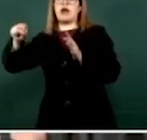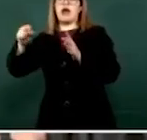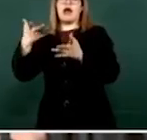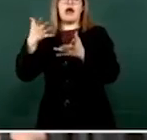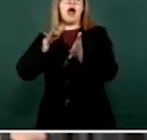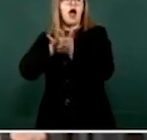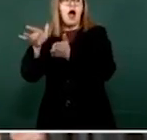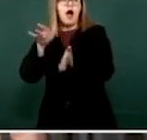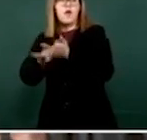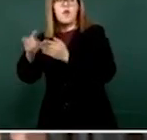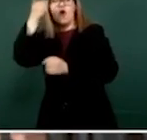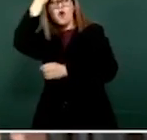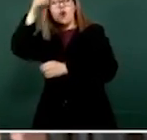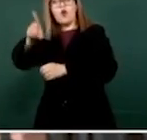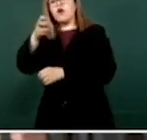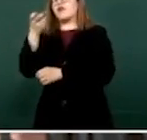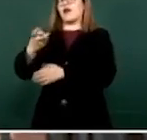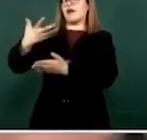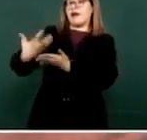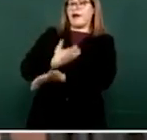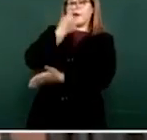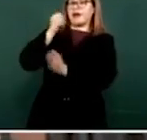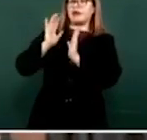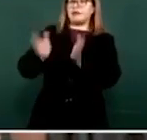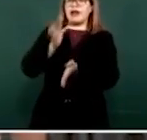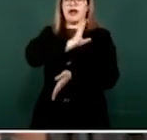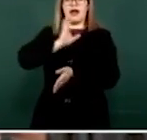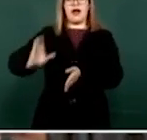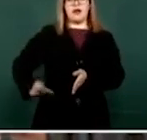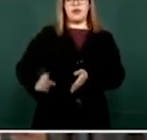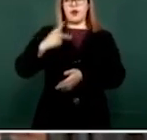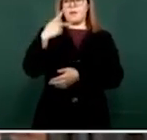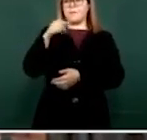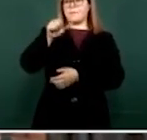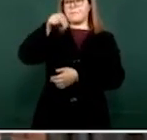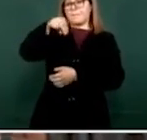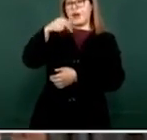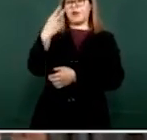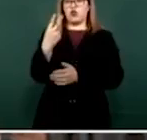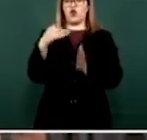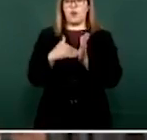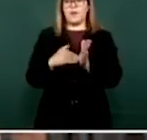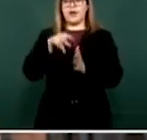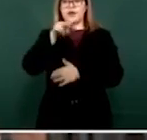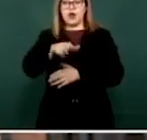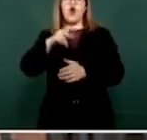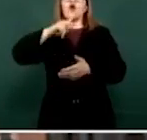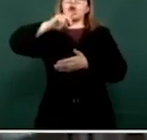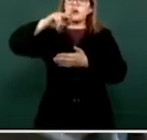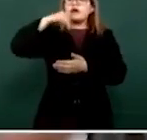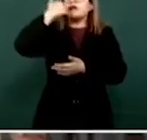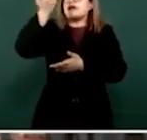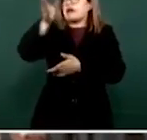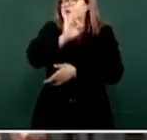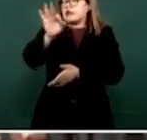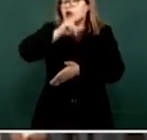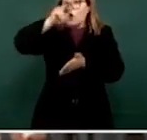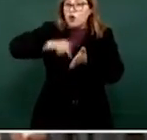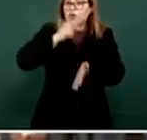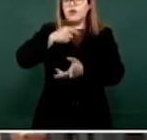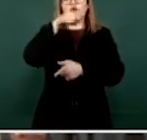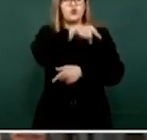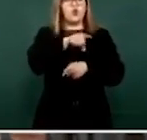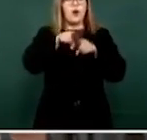de estas constructoras que ganan, que ya fue candidato del PAN en el 2018 y va a intentar otra vez en el 2021. Su hermano es